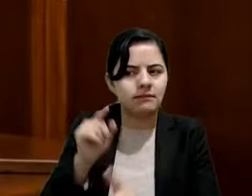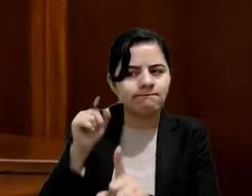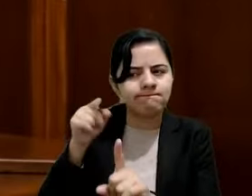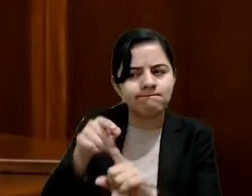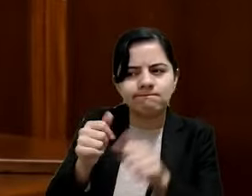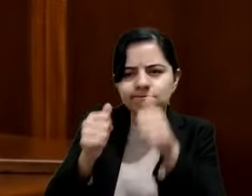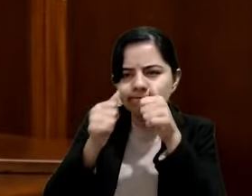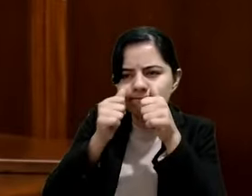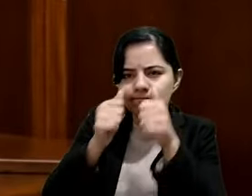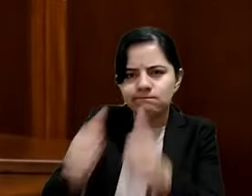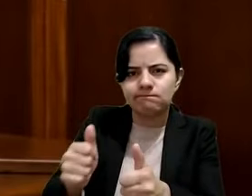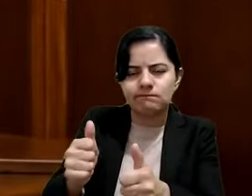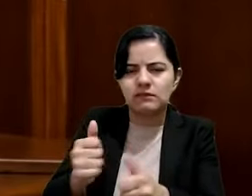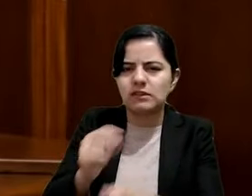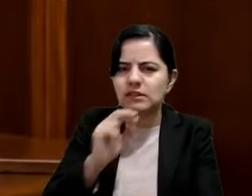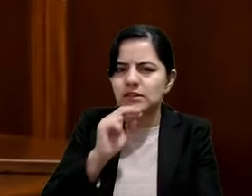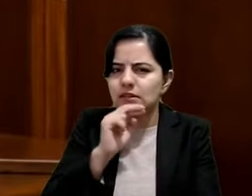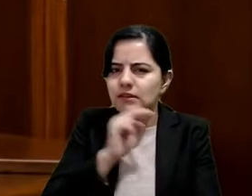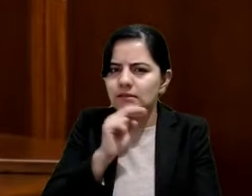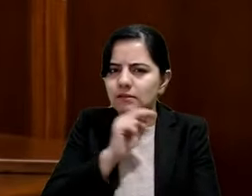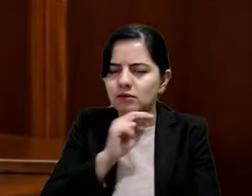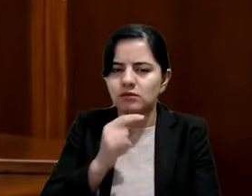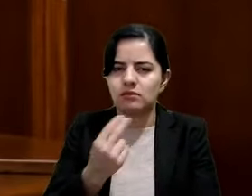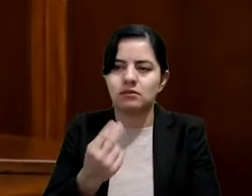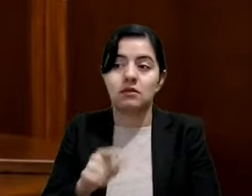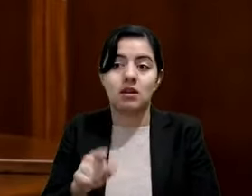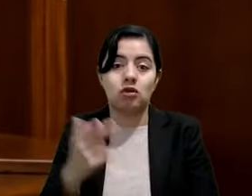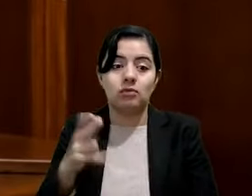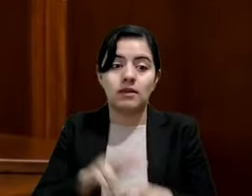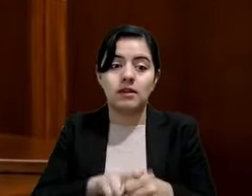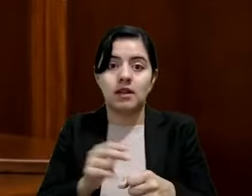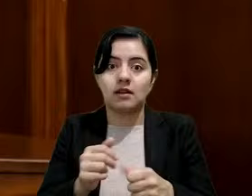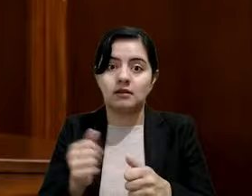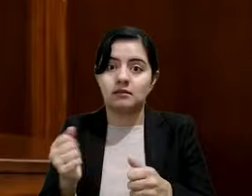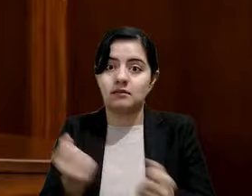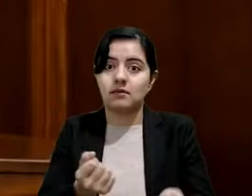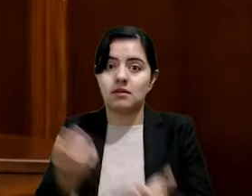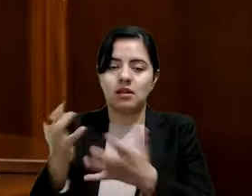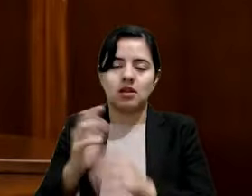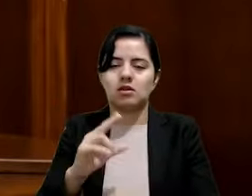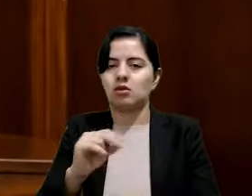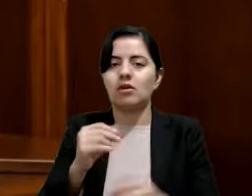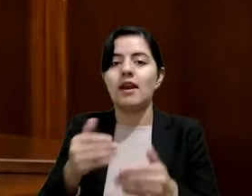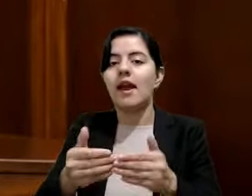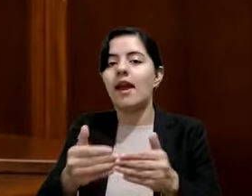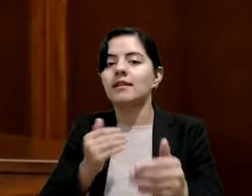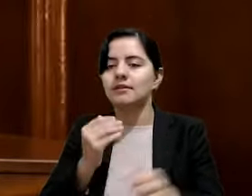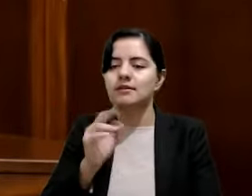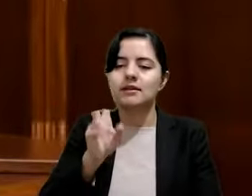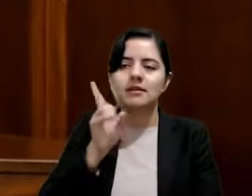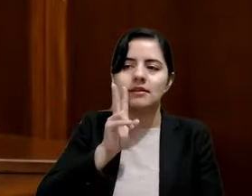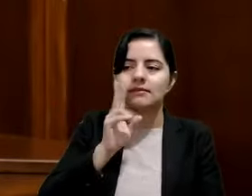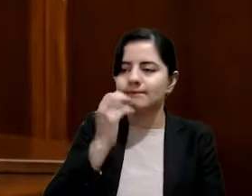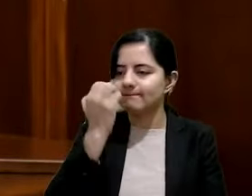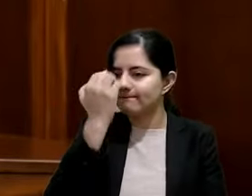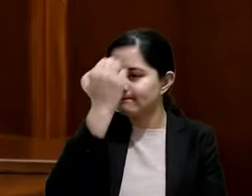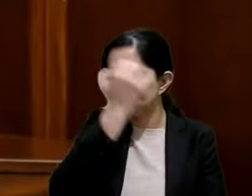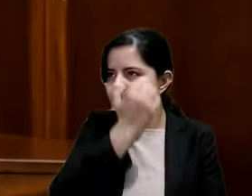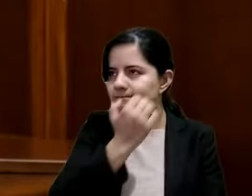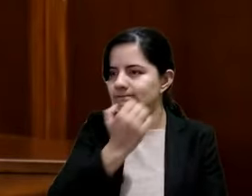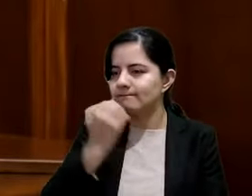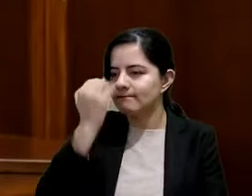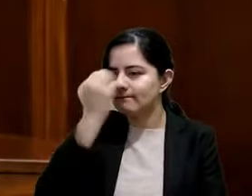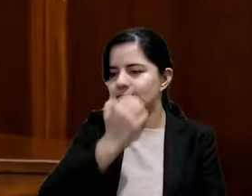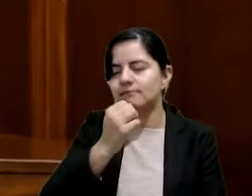atención inmediata prehospitalaria y estos números no son cifras y tampoco eh Son número de atenciones de que fueron a